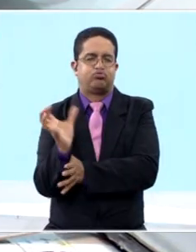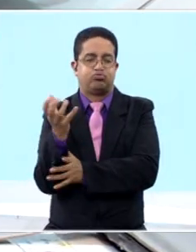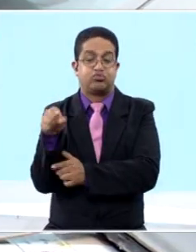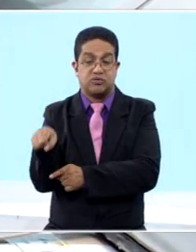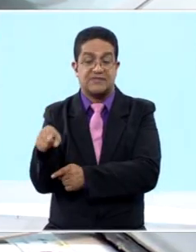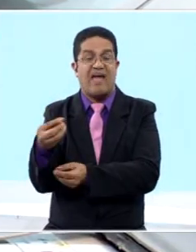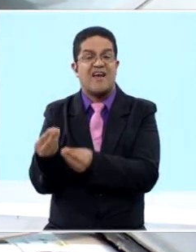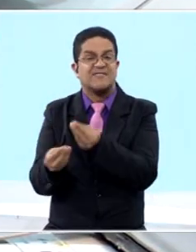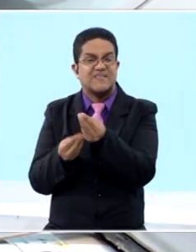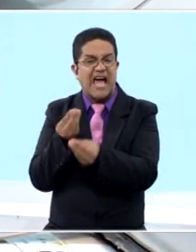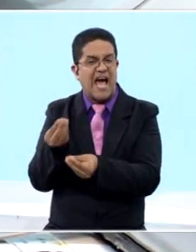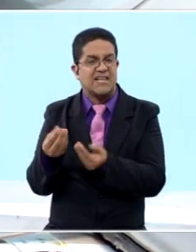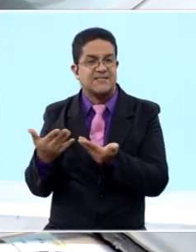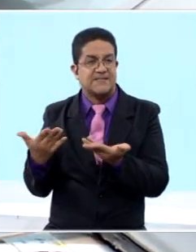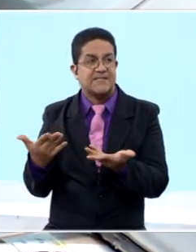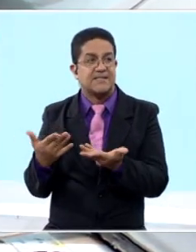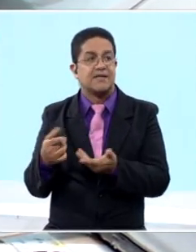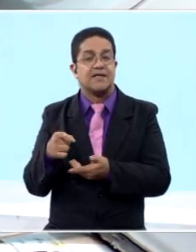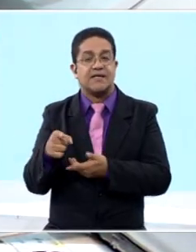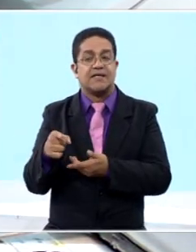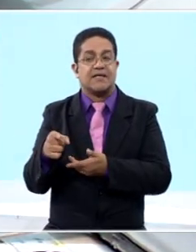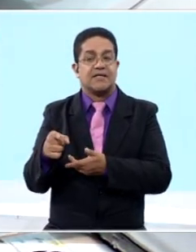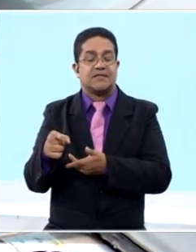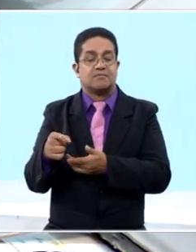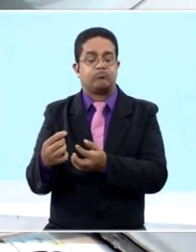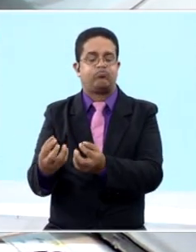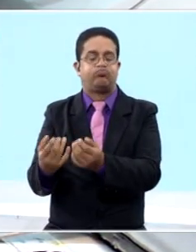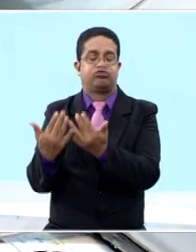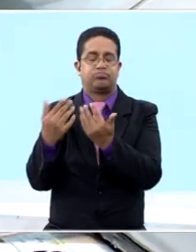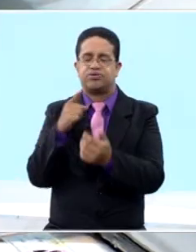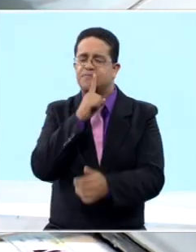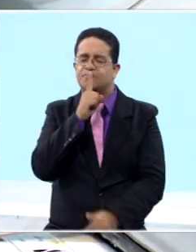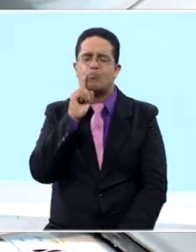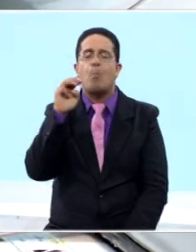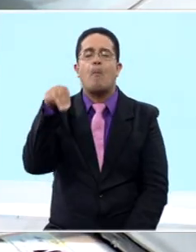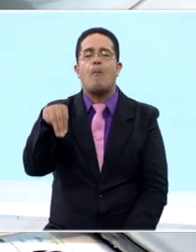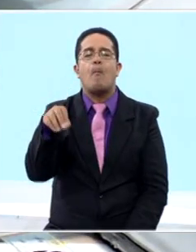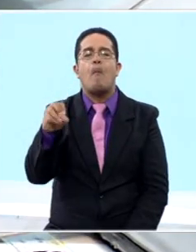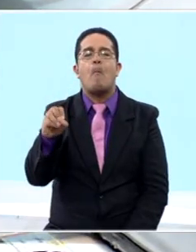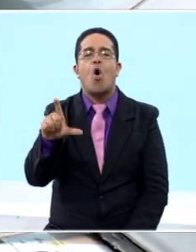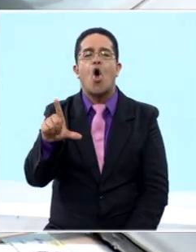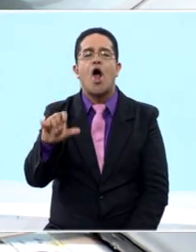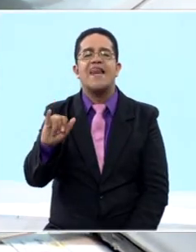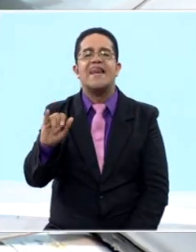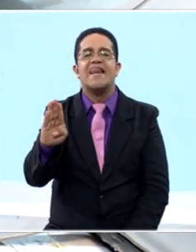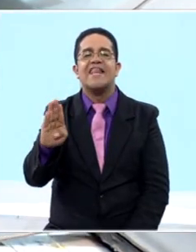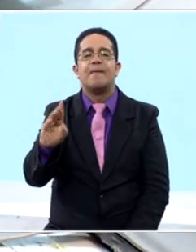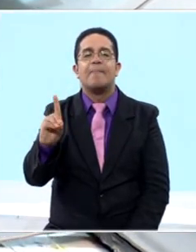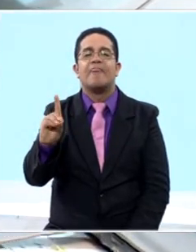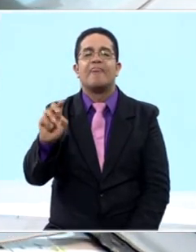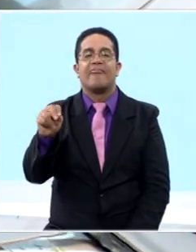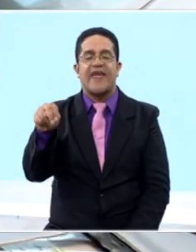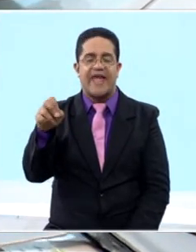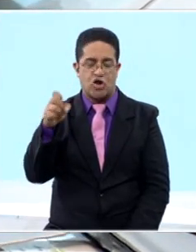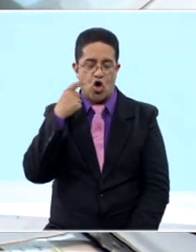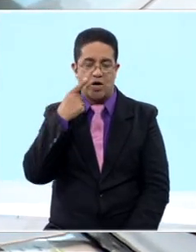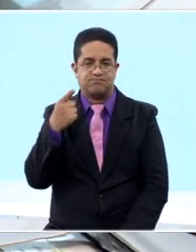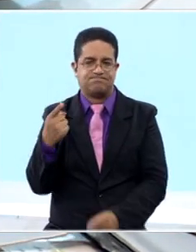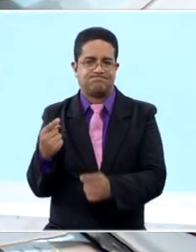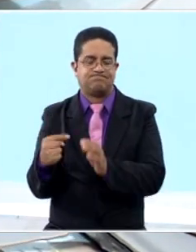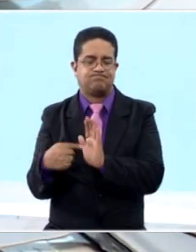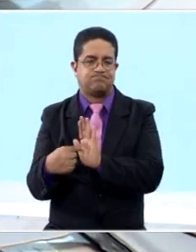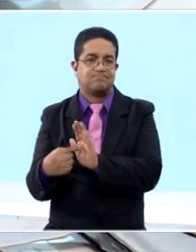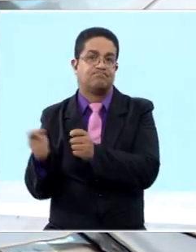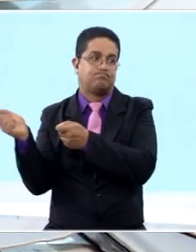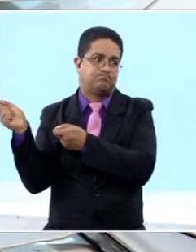obtiene un generador de molibdeno-tecnesio y ese molibdeno es el que despachan, en este caso se importa